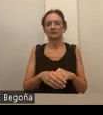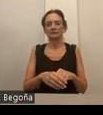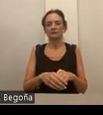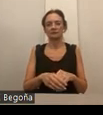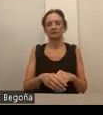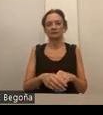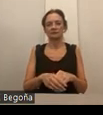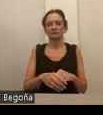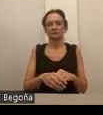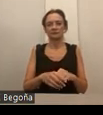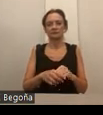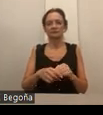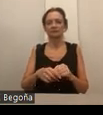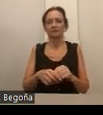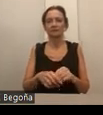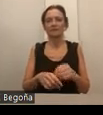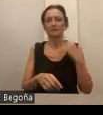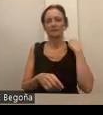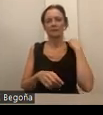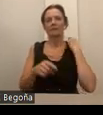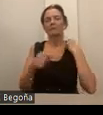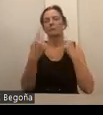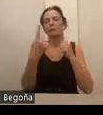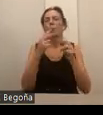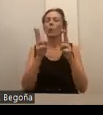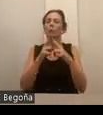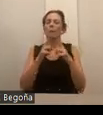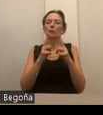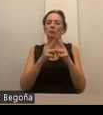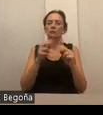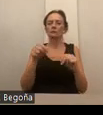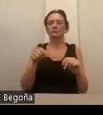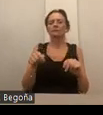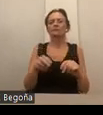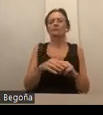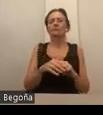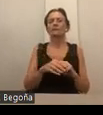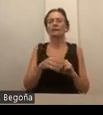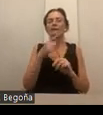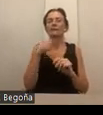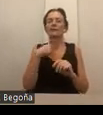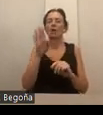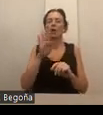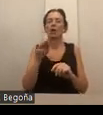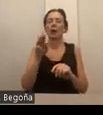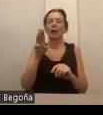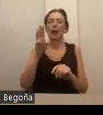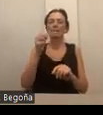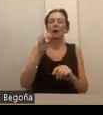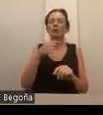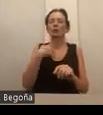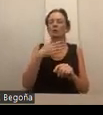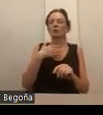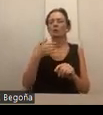Hola Paco, quería contar una pregunta de Antonia Aguilar Saez. Hola Paco, quería contar una experiencia. Mi marido fue